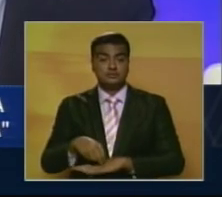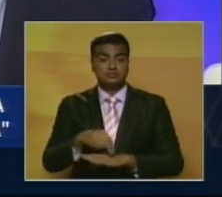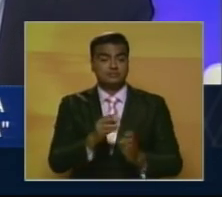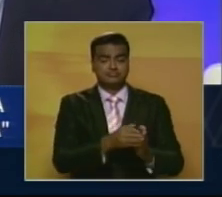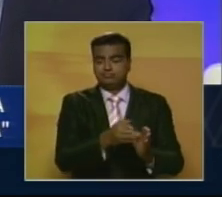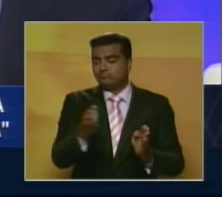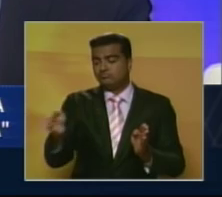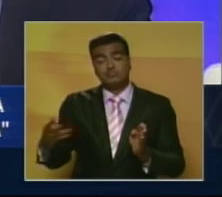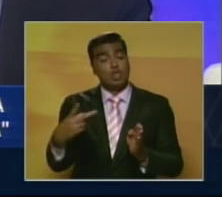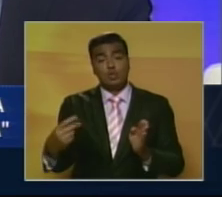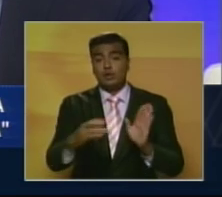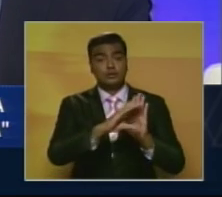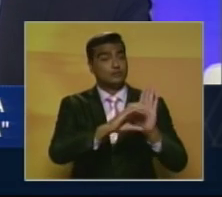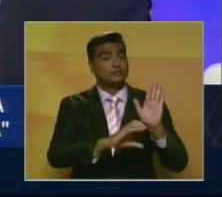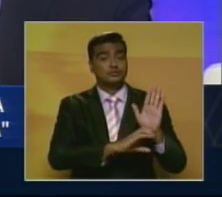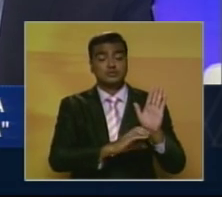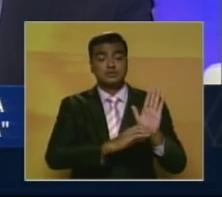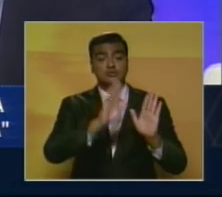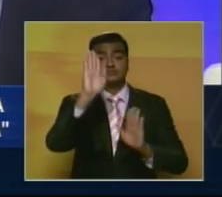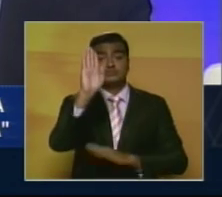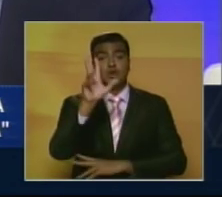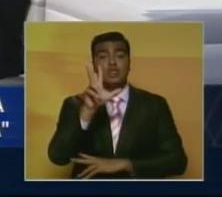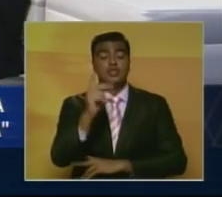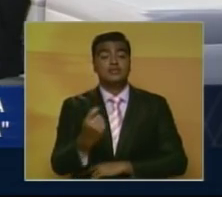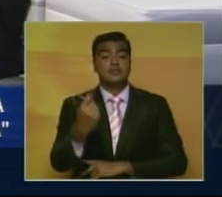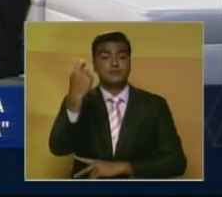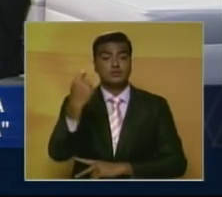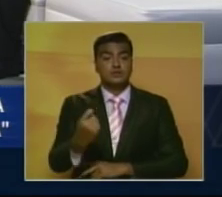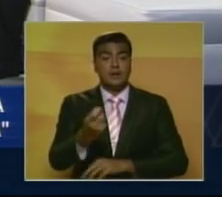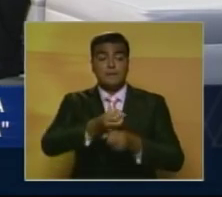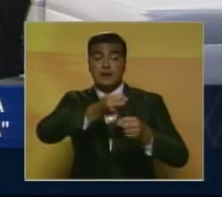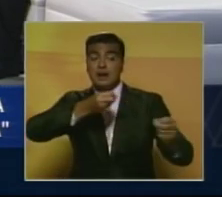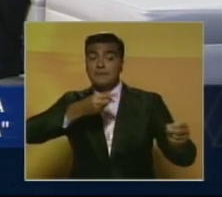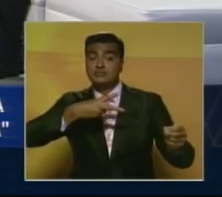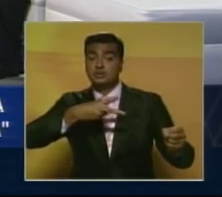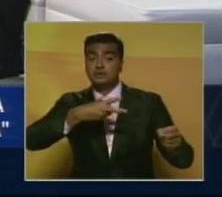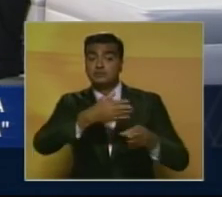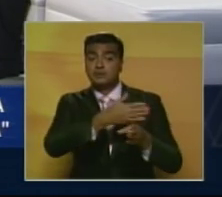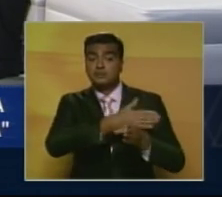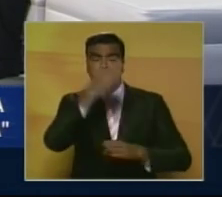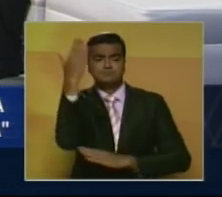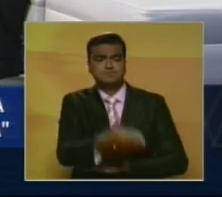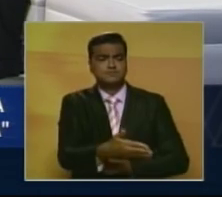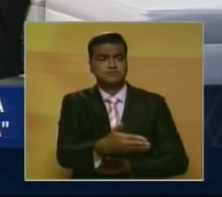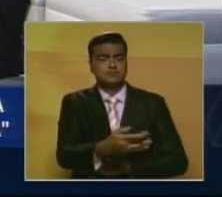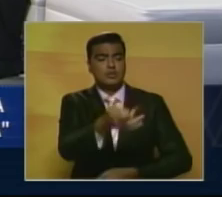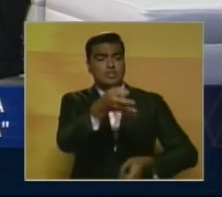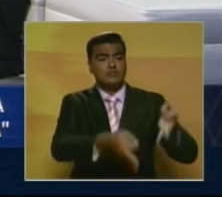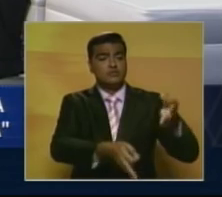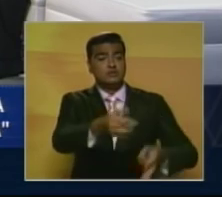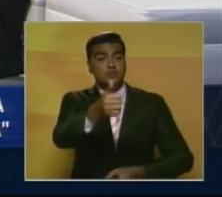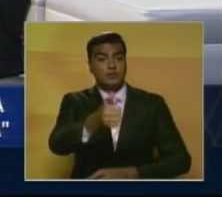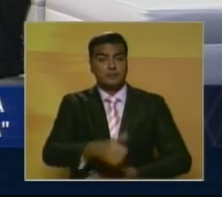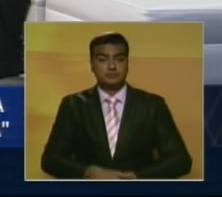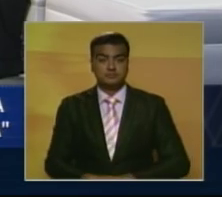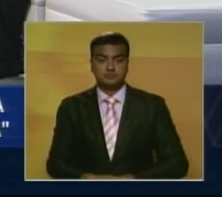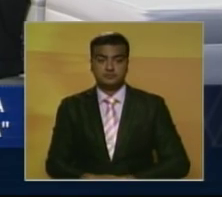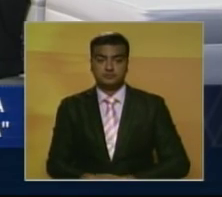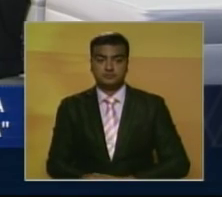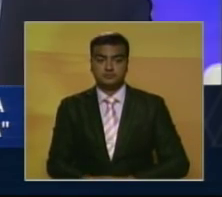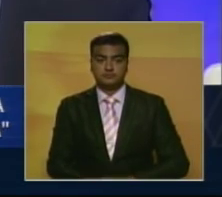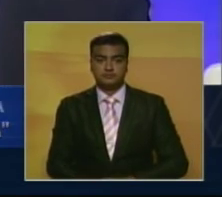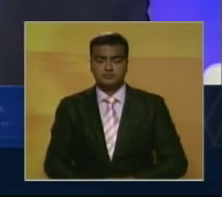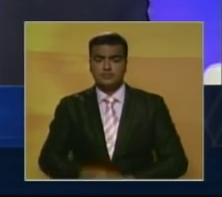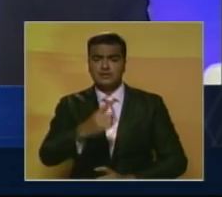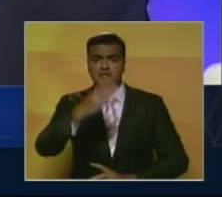marco constitucional al juramentar a los 3 diputados por el Estado Amazonas, luego de la sentencia emitida por el Tribunal Supremo de Justicia. Esa